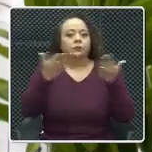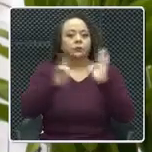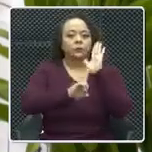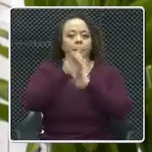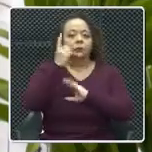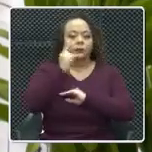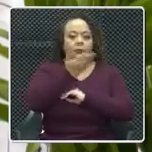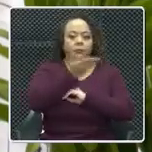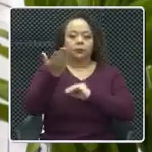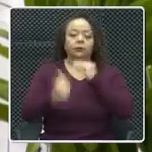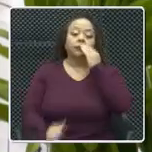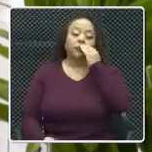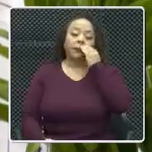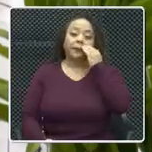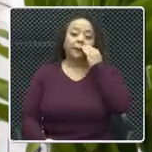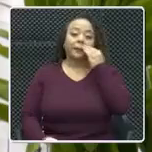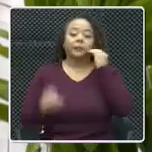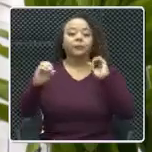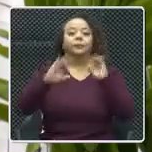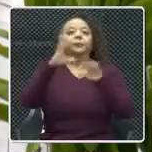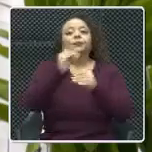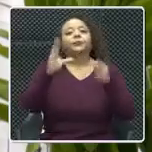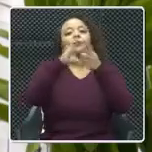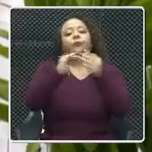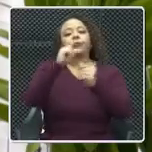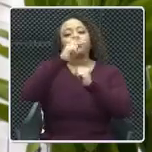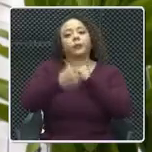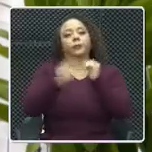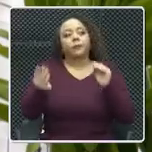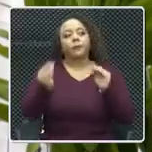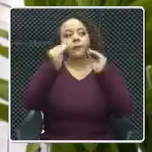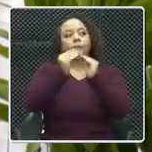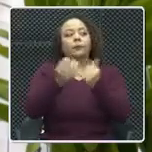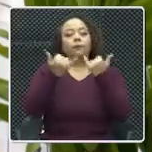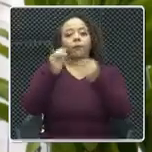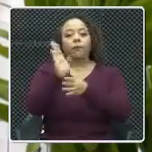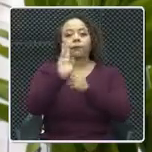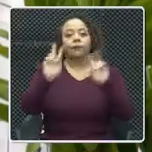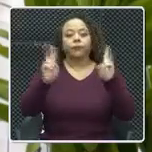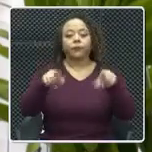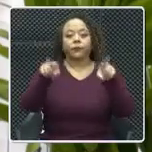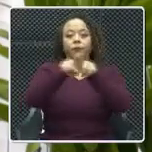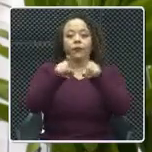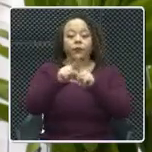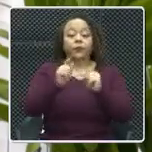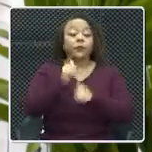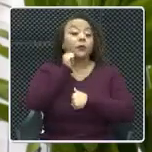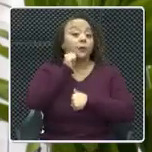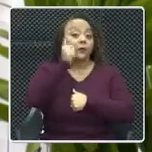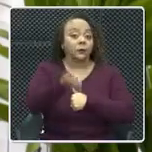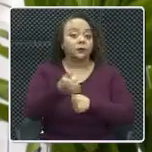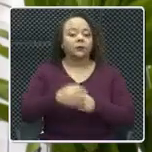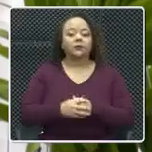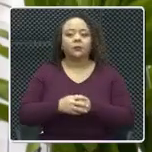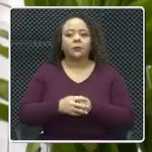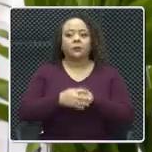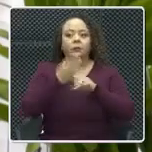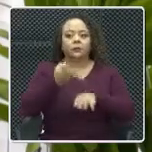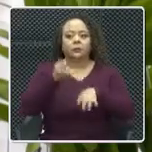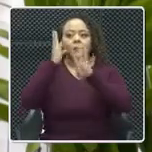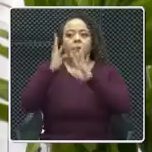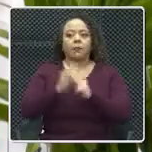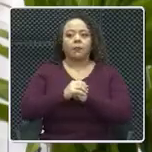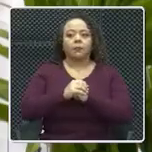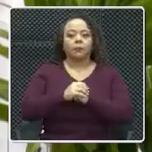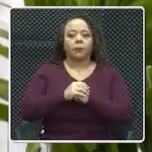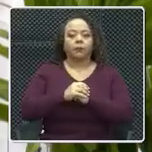ustedes. Aclararles y comentarles una vez más que esta transmisión en vivo también va a estar el día de mañana cargada